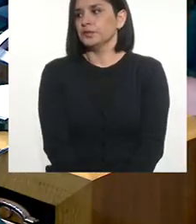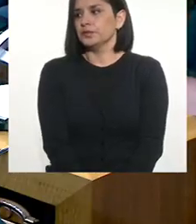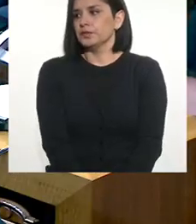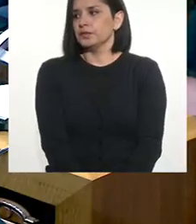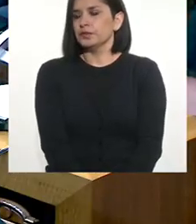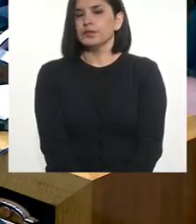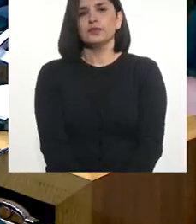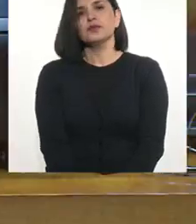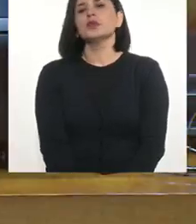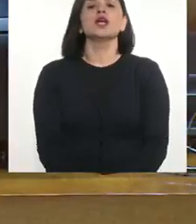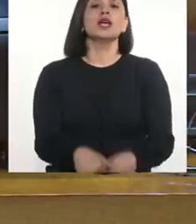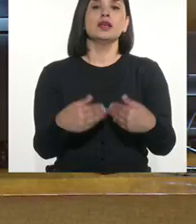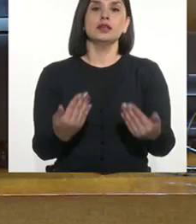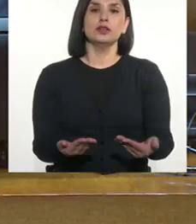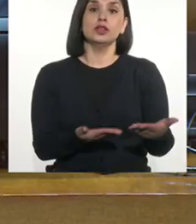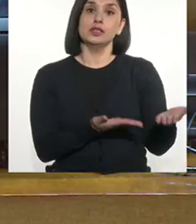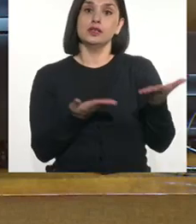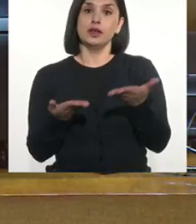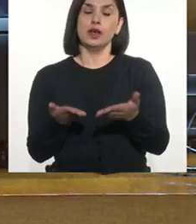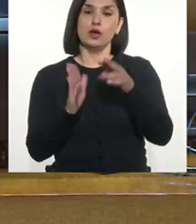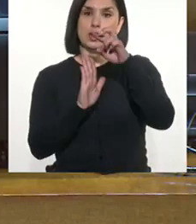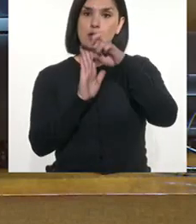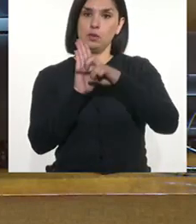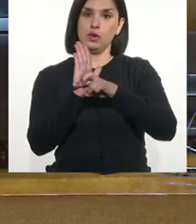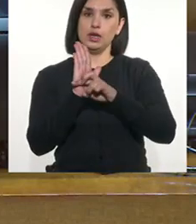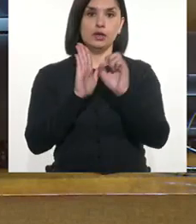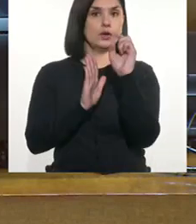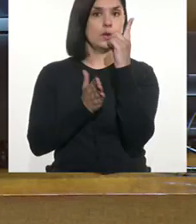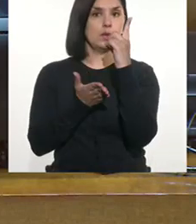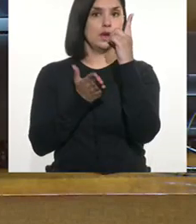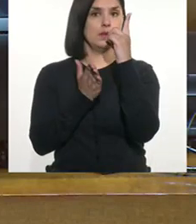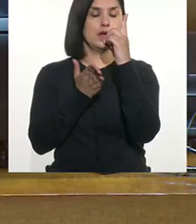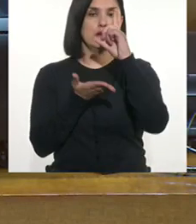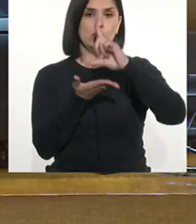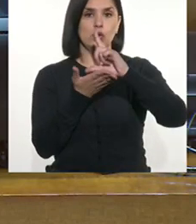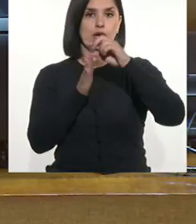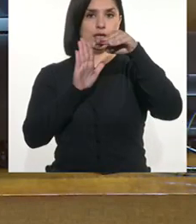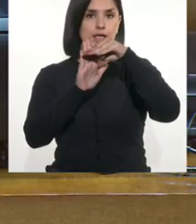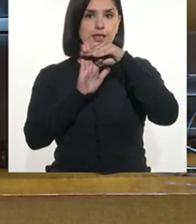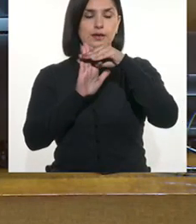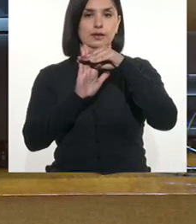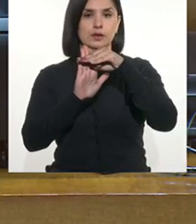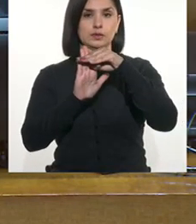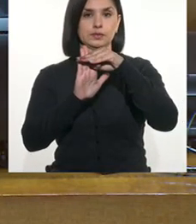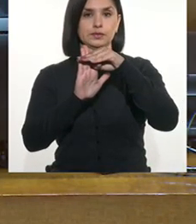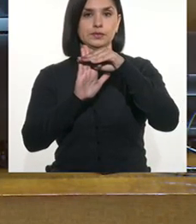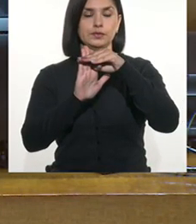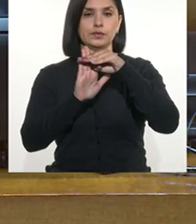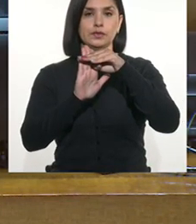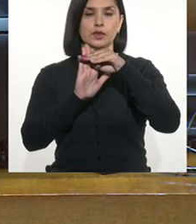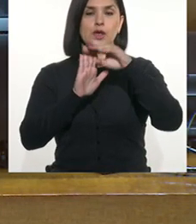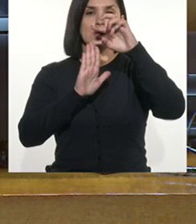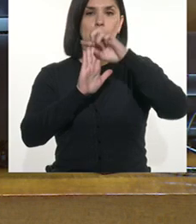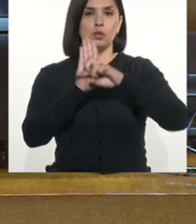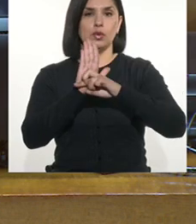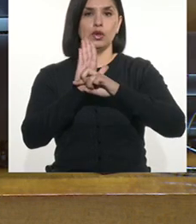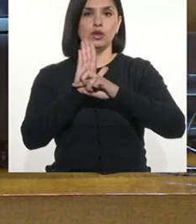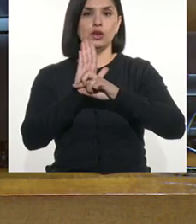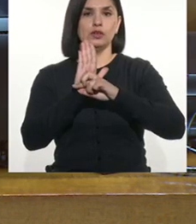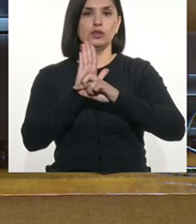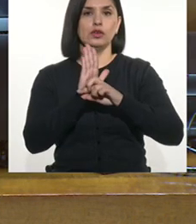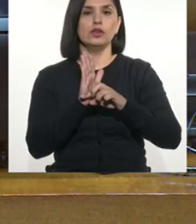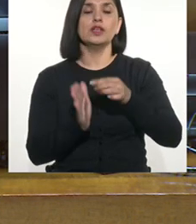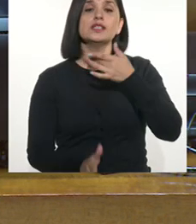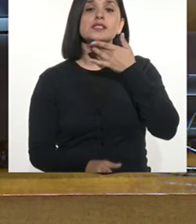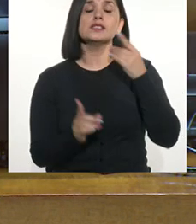pasaríamos entonces al proyecto que está en primer lugar qué es el proyecto de simplificación legislativa